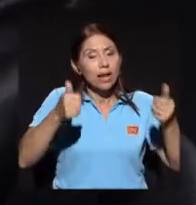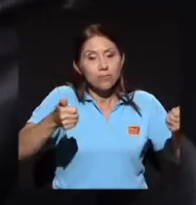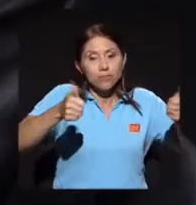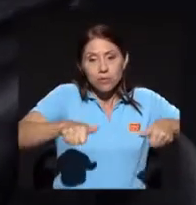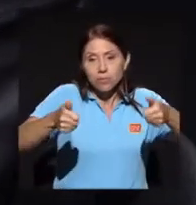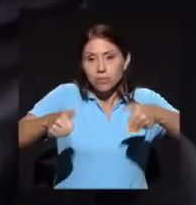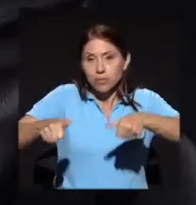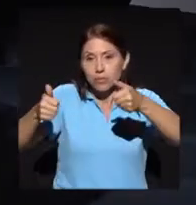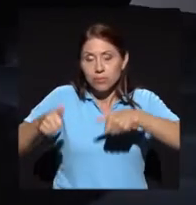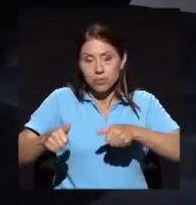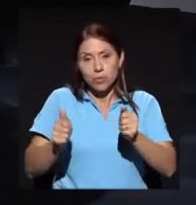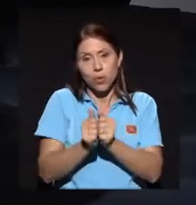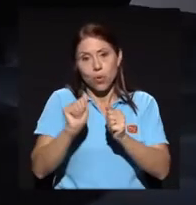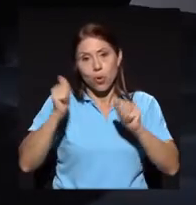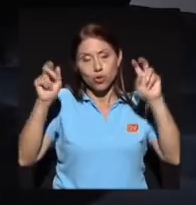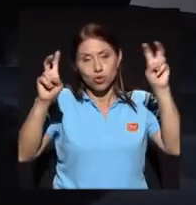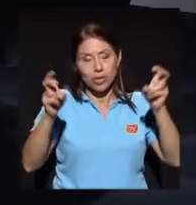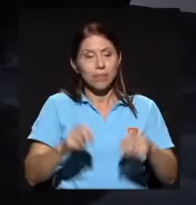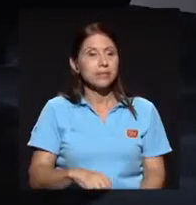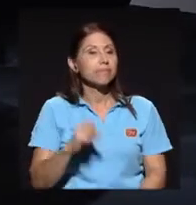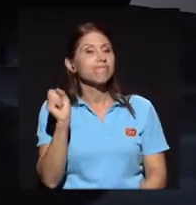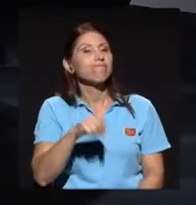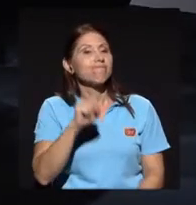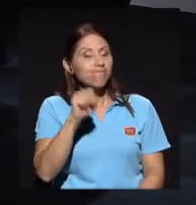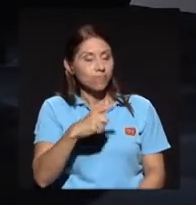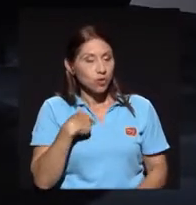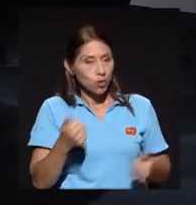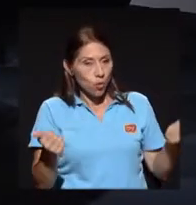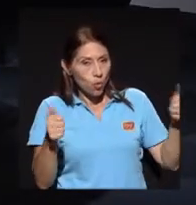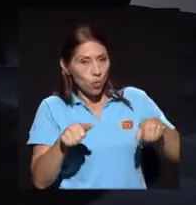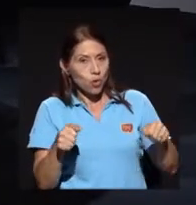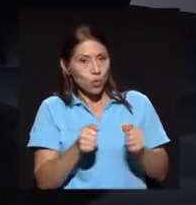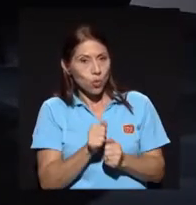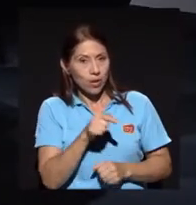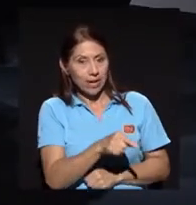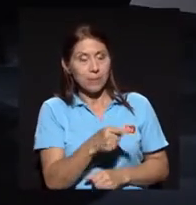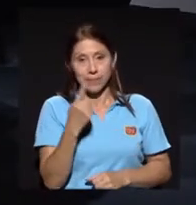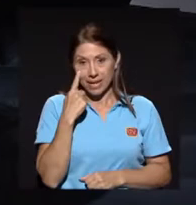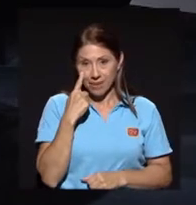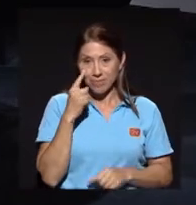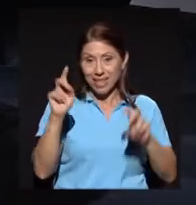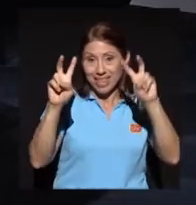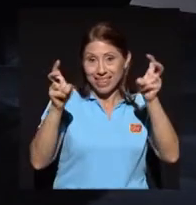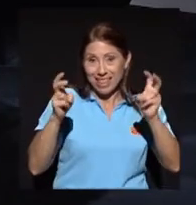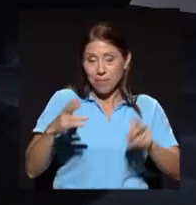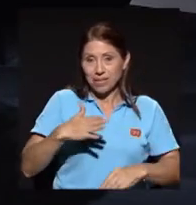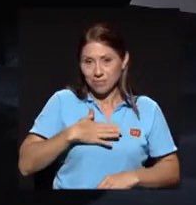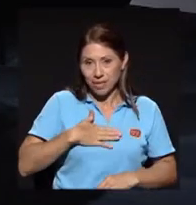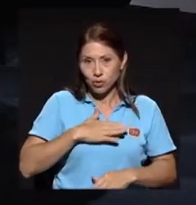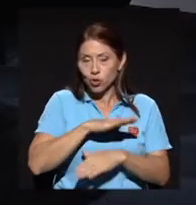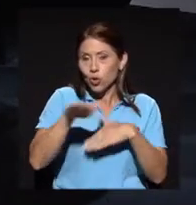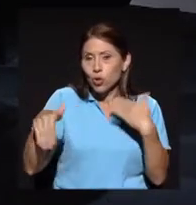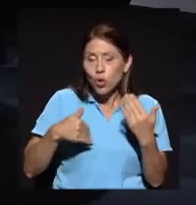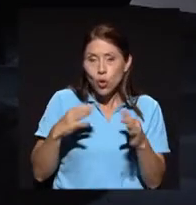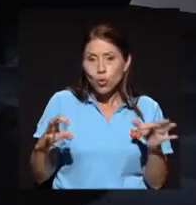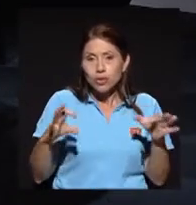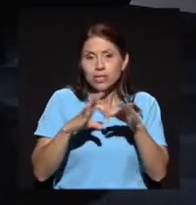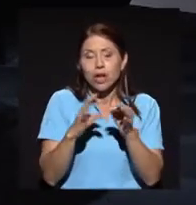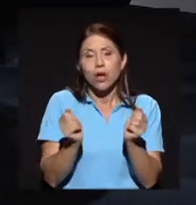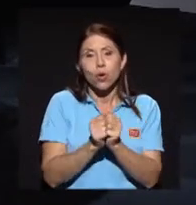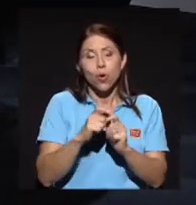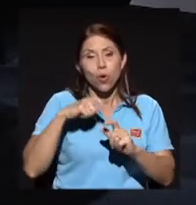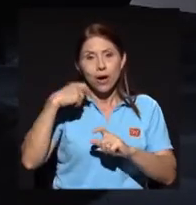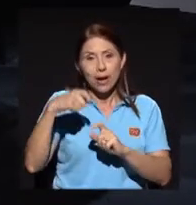definitivamente y yo concuerdo con miguel en asumir a temas míos todo el tema que tiene que ver con pesca con el manejo